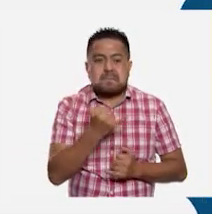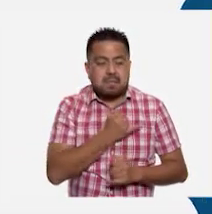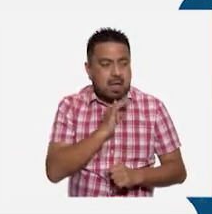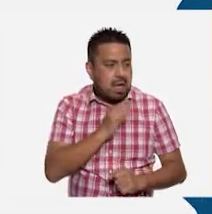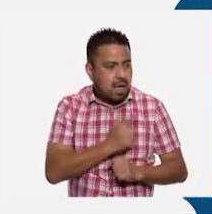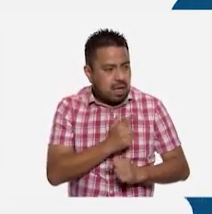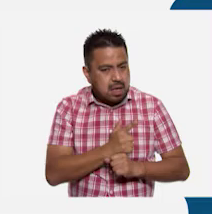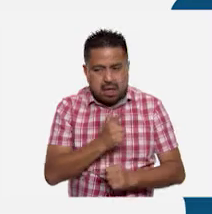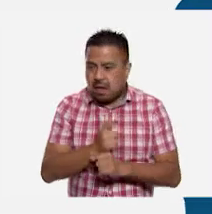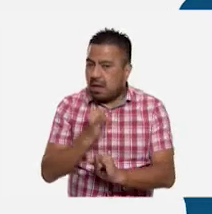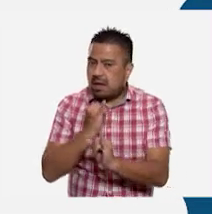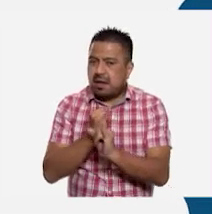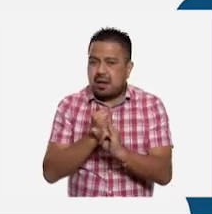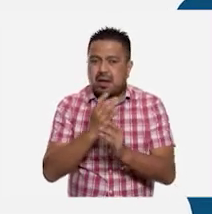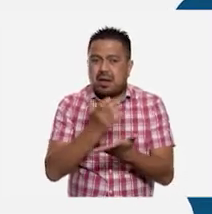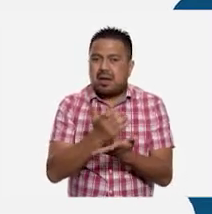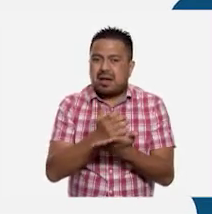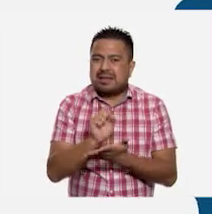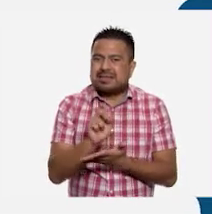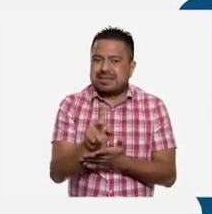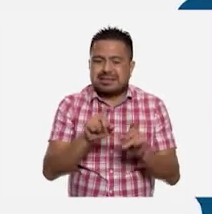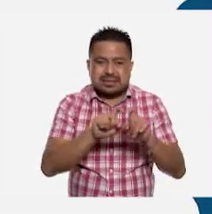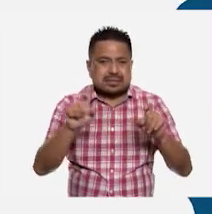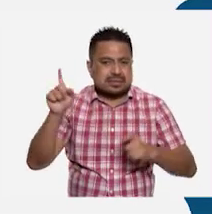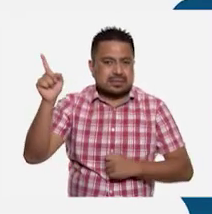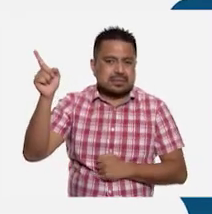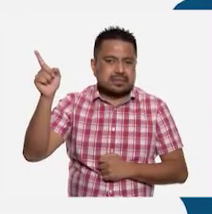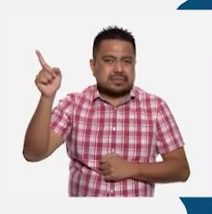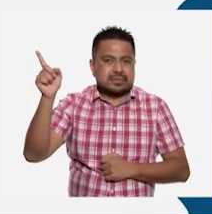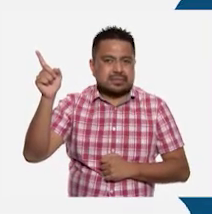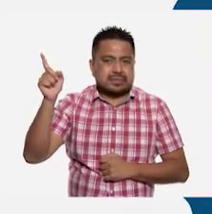los libros de texto en la página